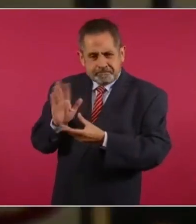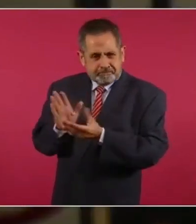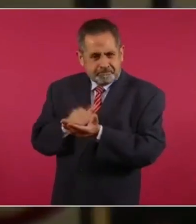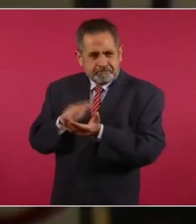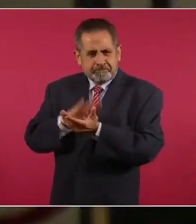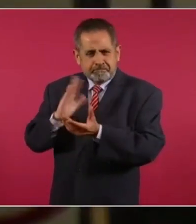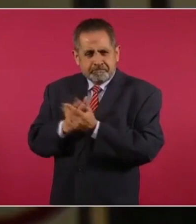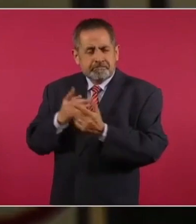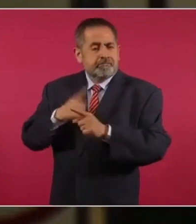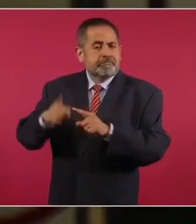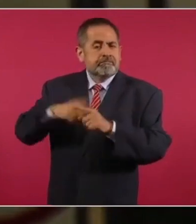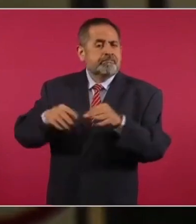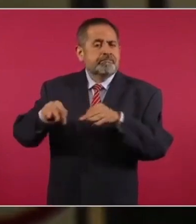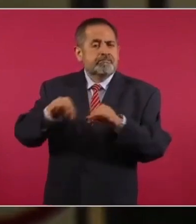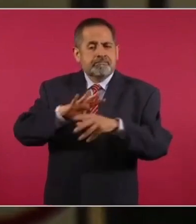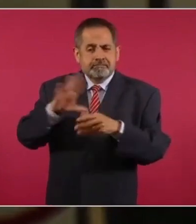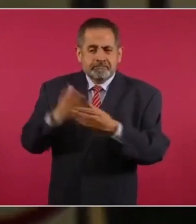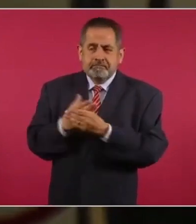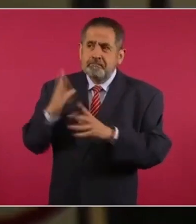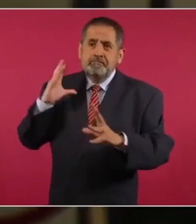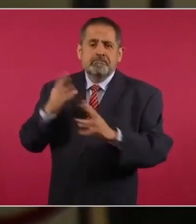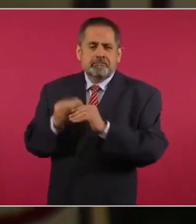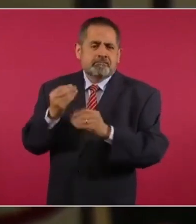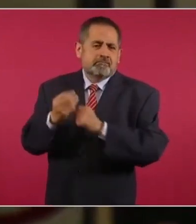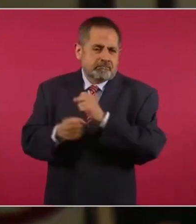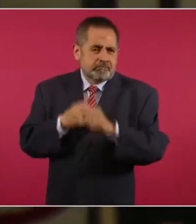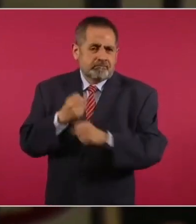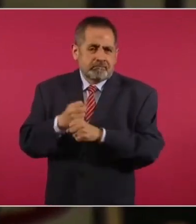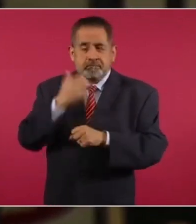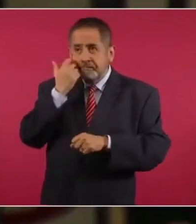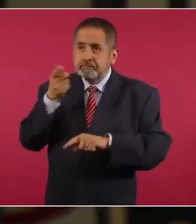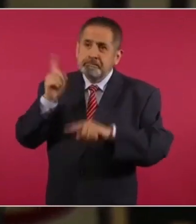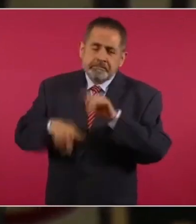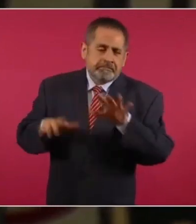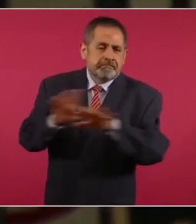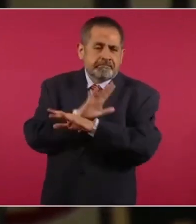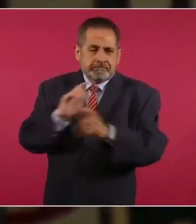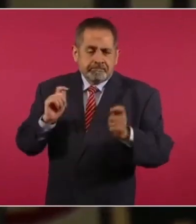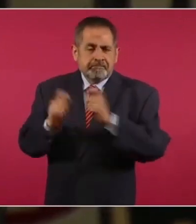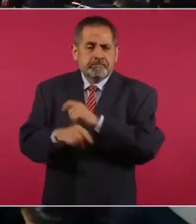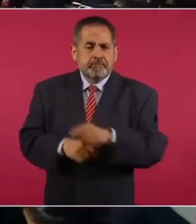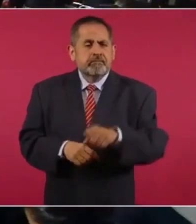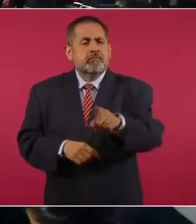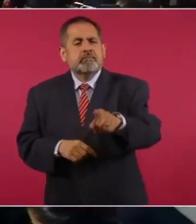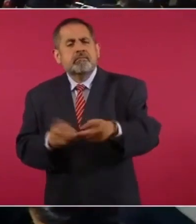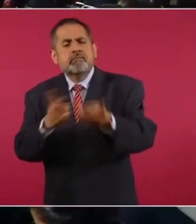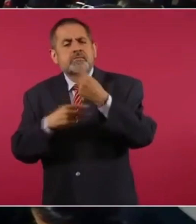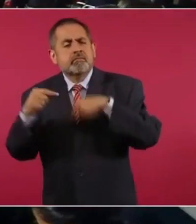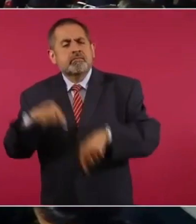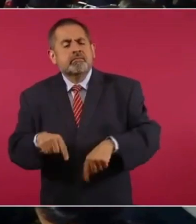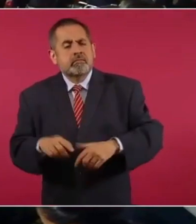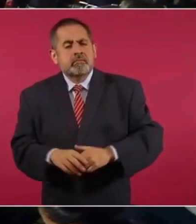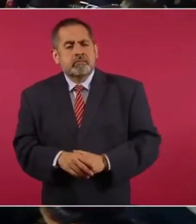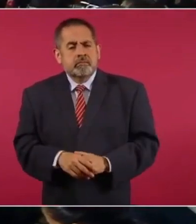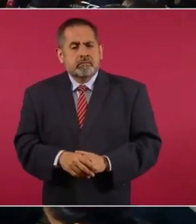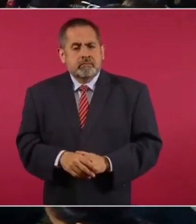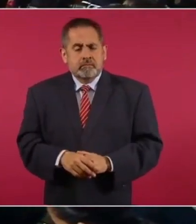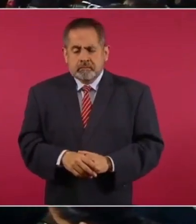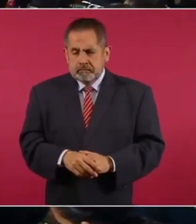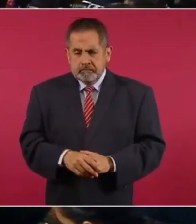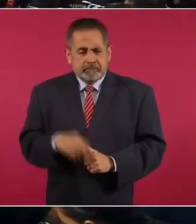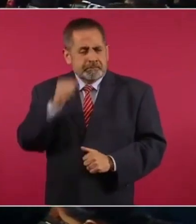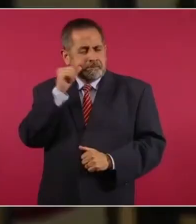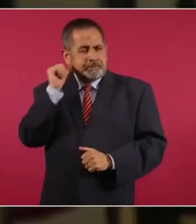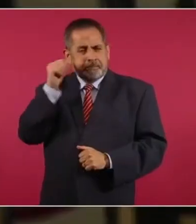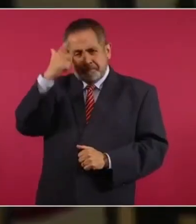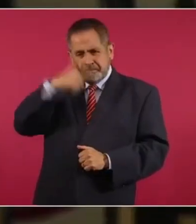todos los trabajadores que ya durante ya varios años han querido ya un cambio dentro del sindicato. ¿Y cuándo llegaste aquí? El día de